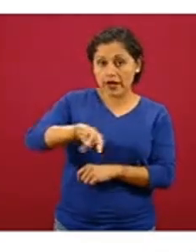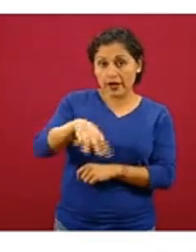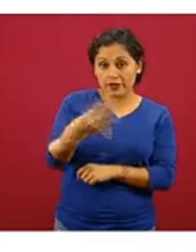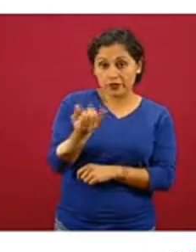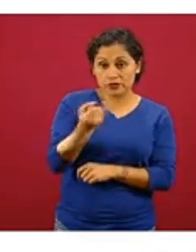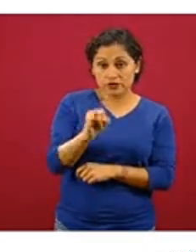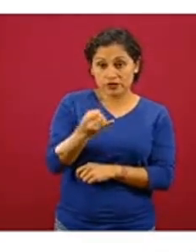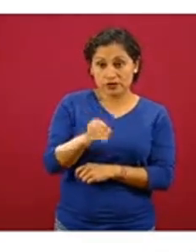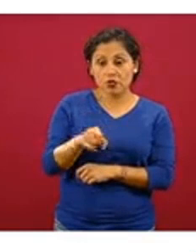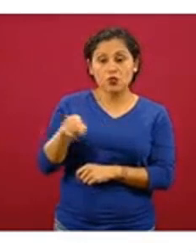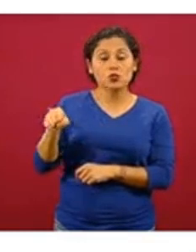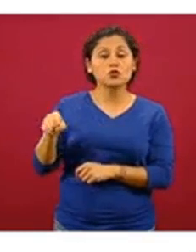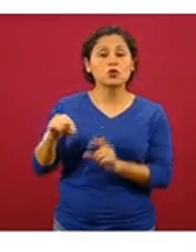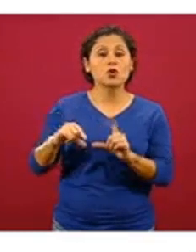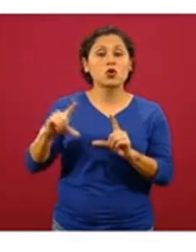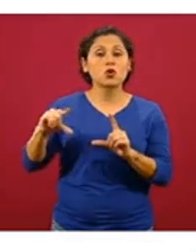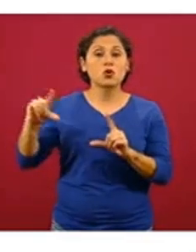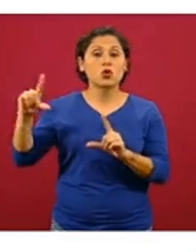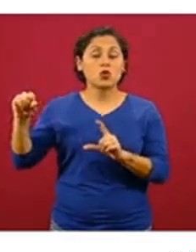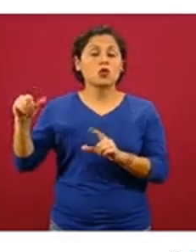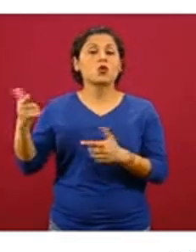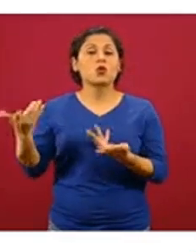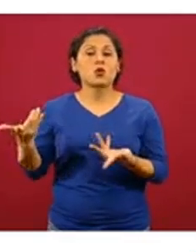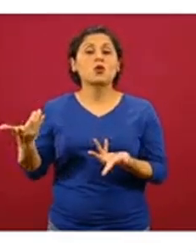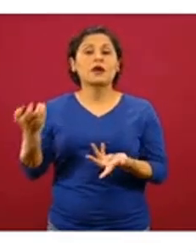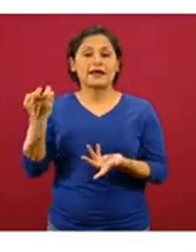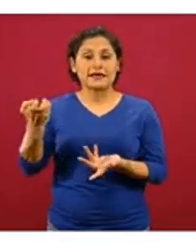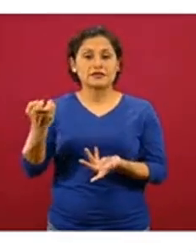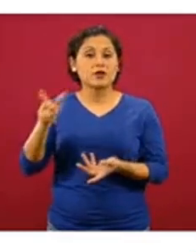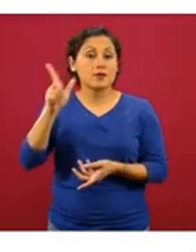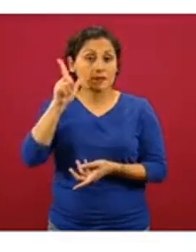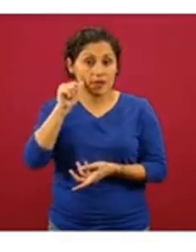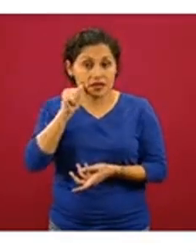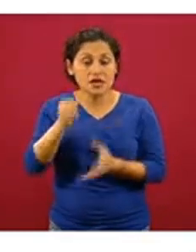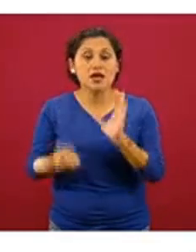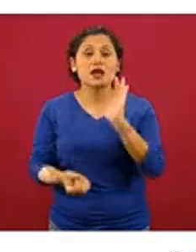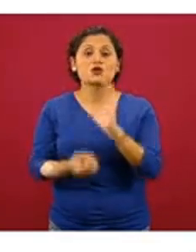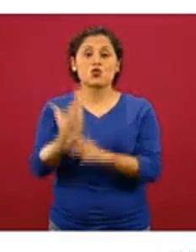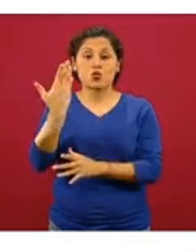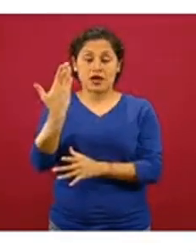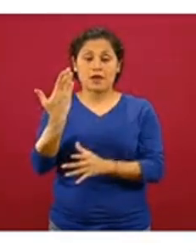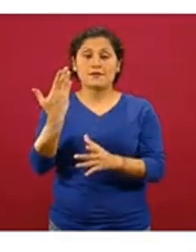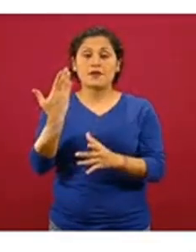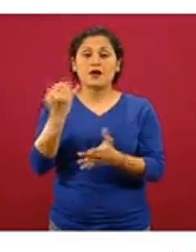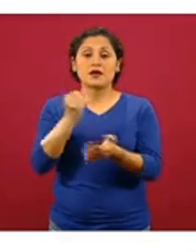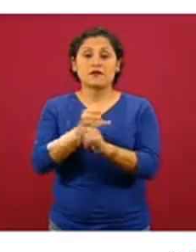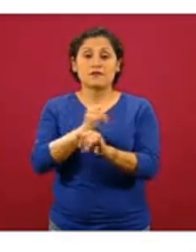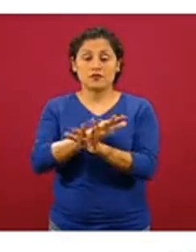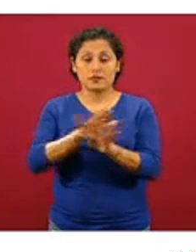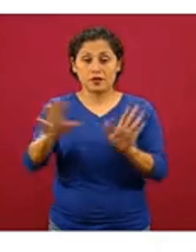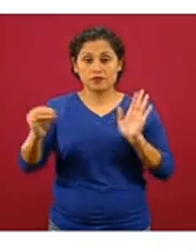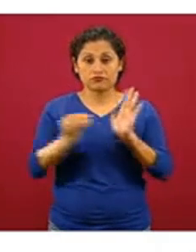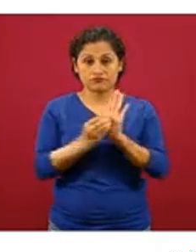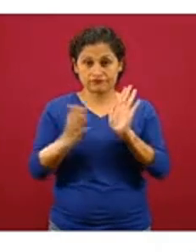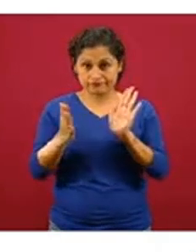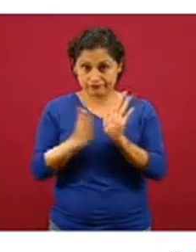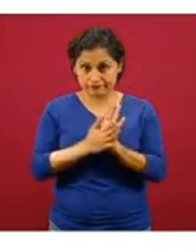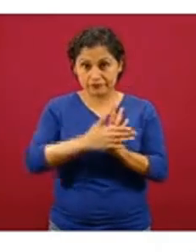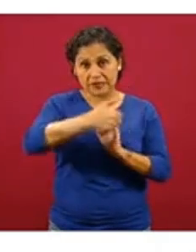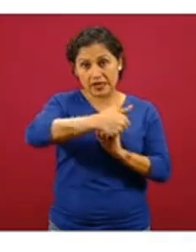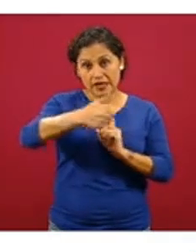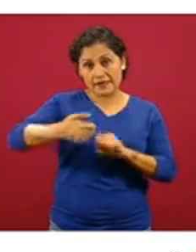estos poquitos casos fatales, pero mañana habrá seguramente nuevos datos que brinden los estados